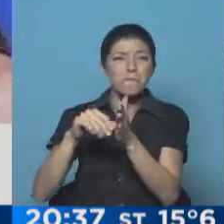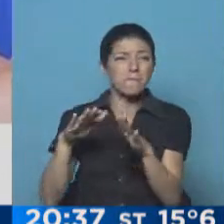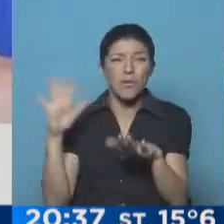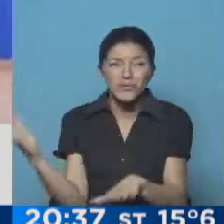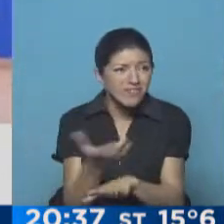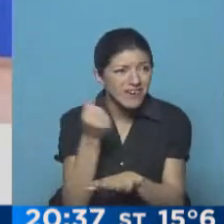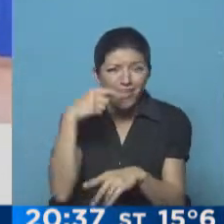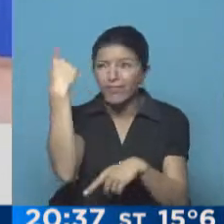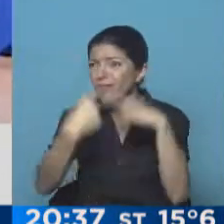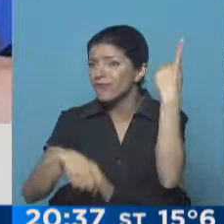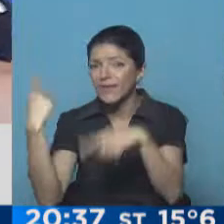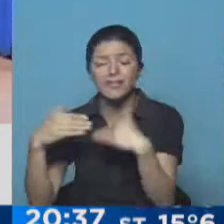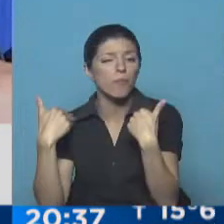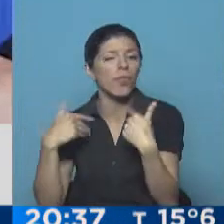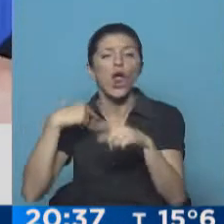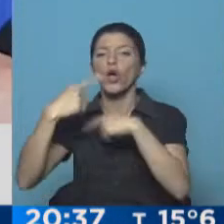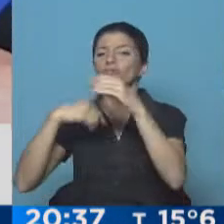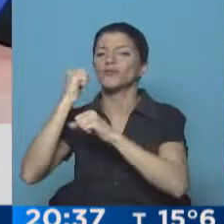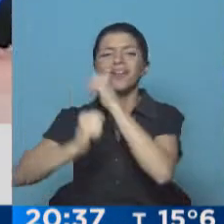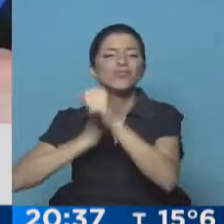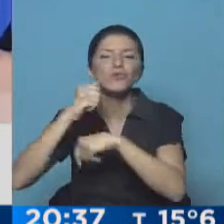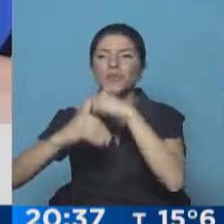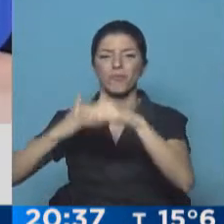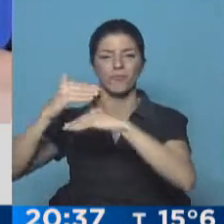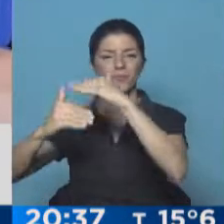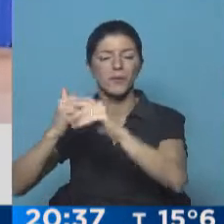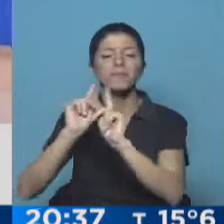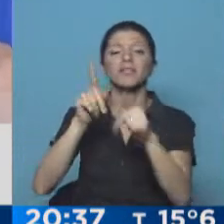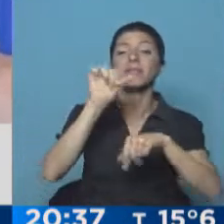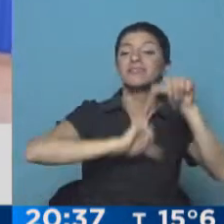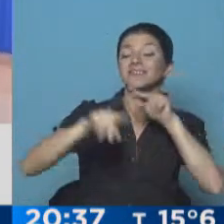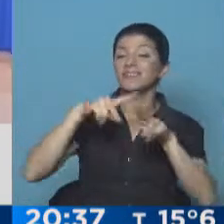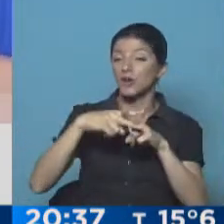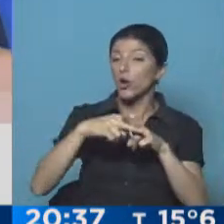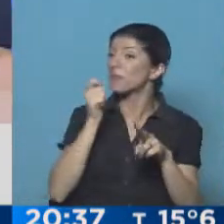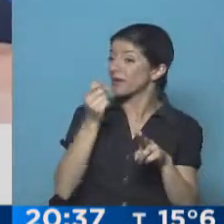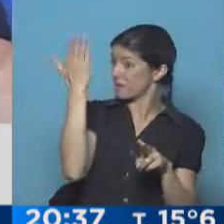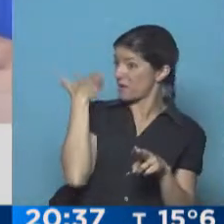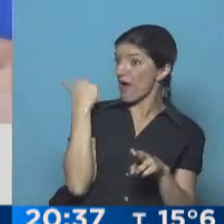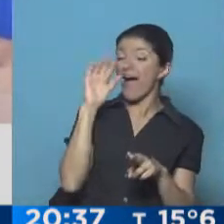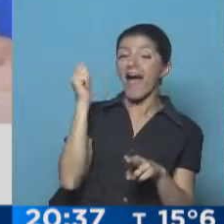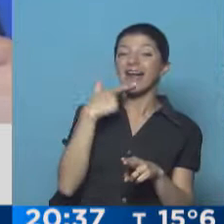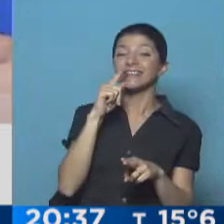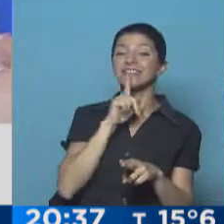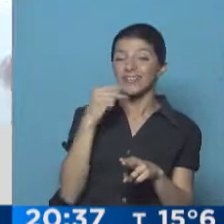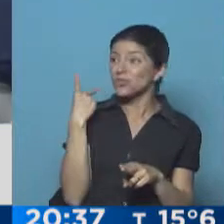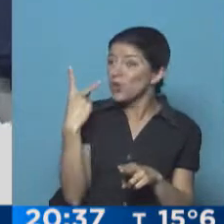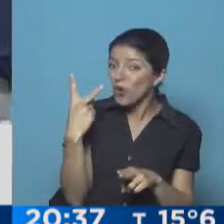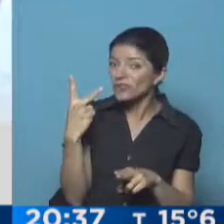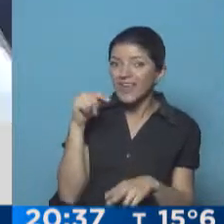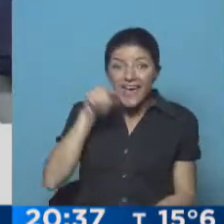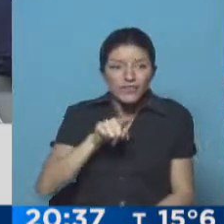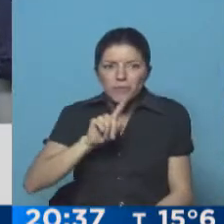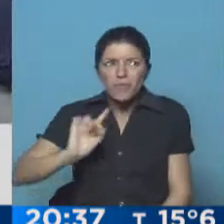de seguir reindustrializándolo, una agenda de la ciencia y la tecnología, lo que pasó con el ARSATO, esto nos tiene que llenar de orgullo